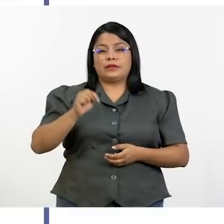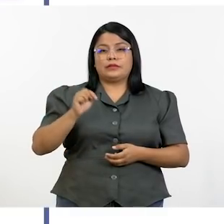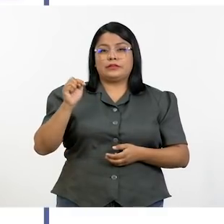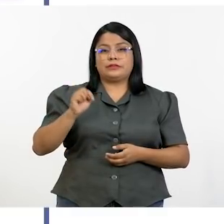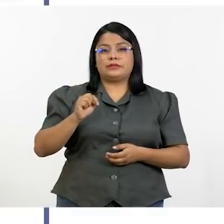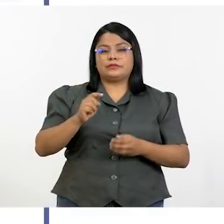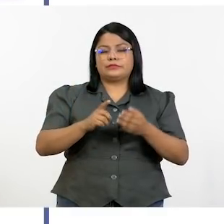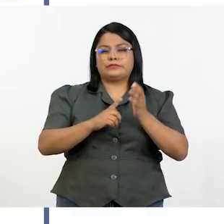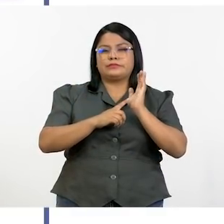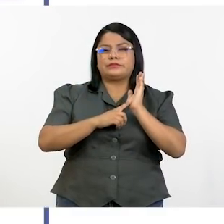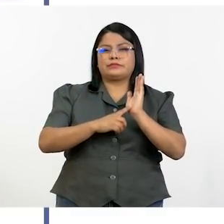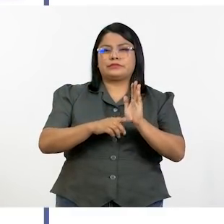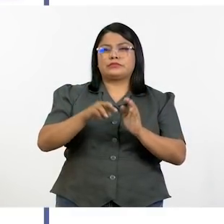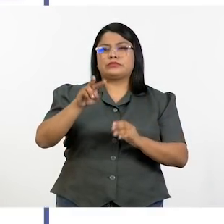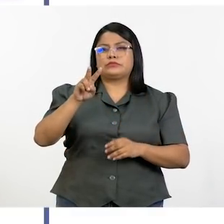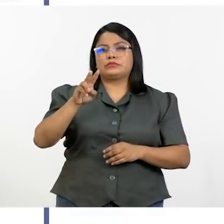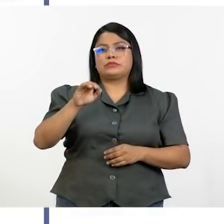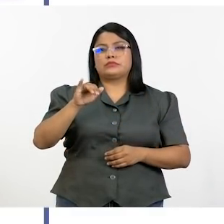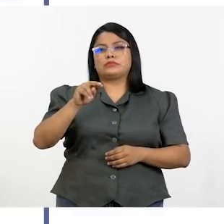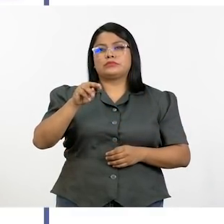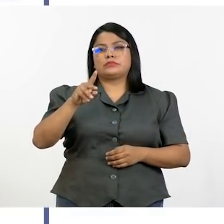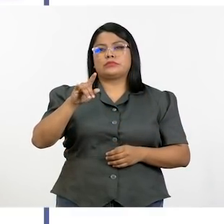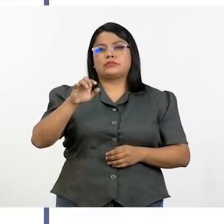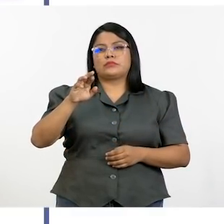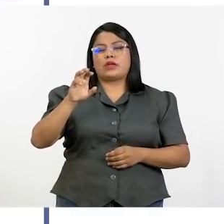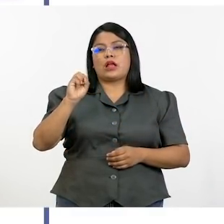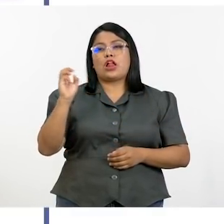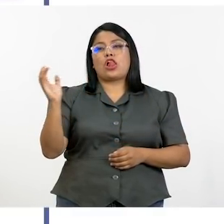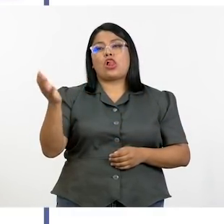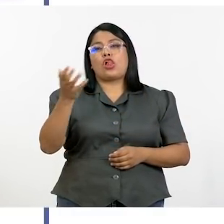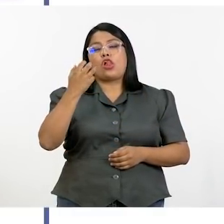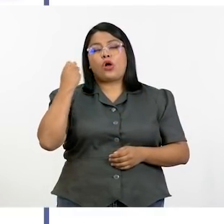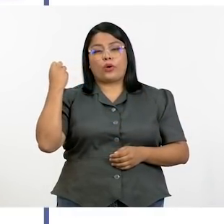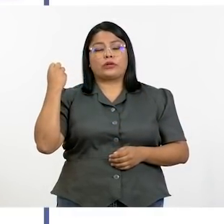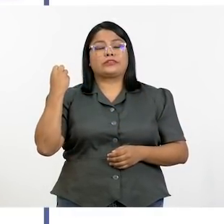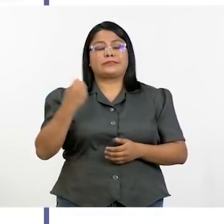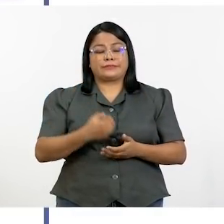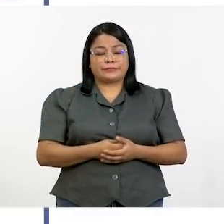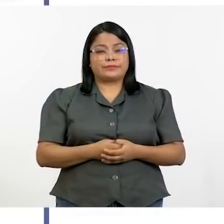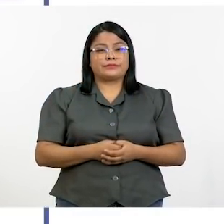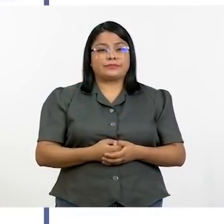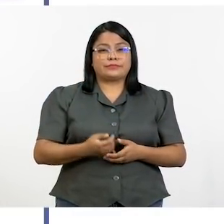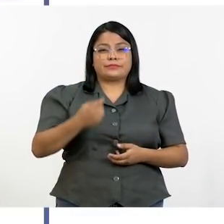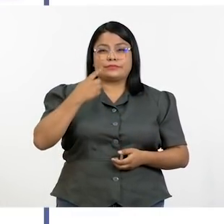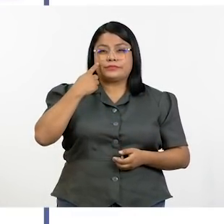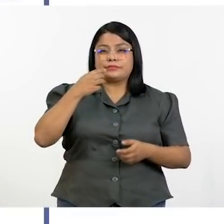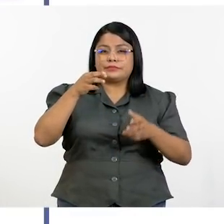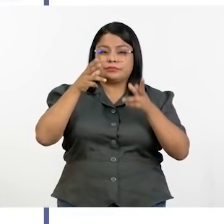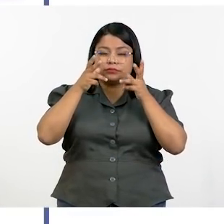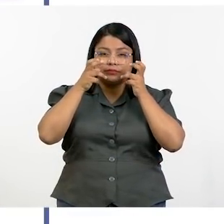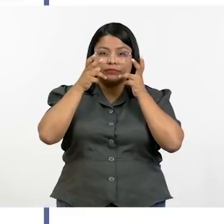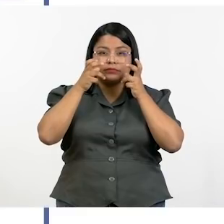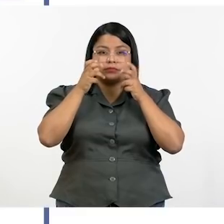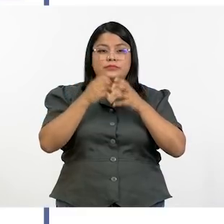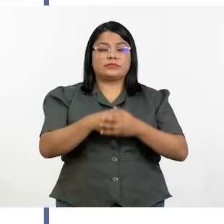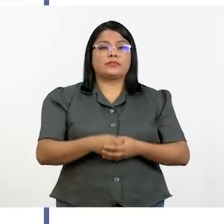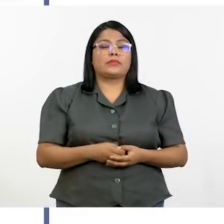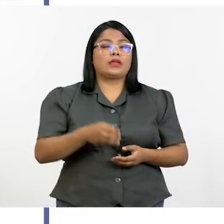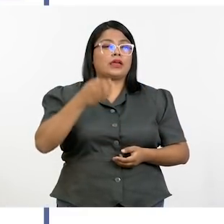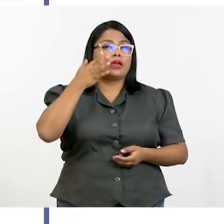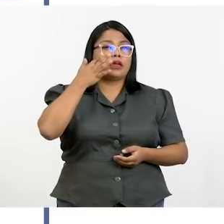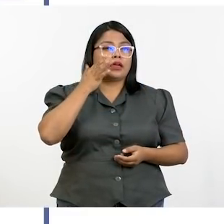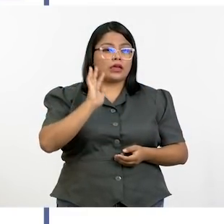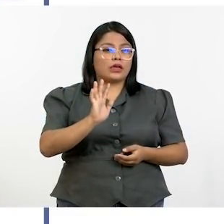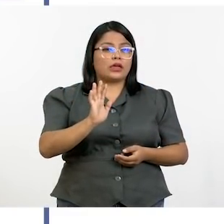la página se presentan los indicadores de logro de la semana en estudio. Como pueden observar, en